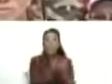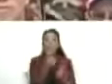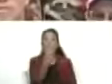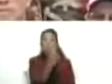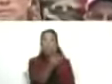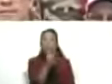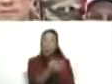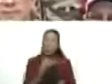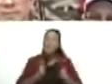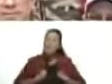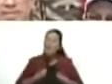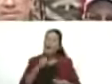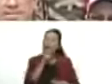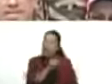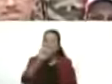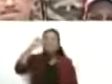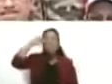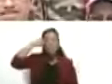2.